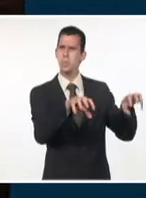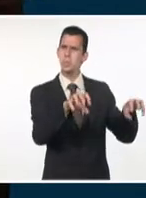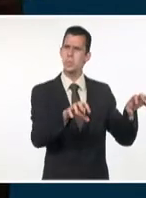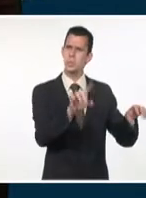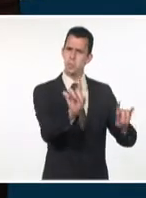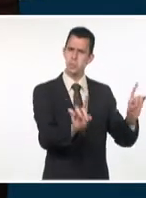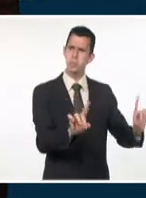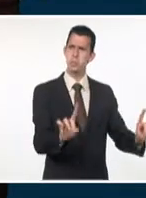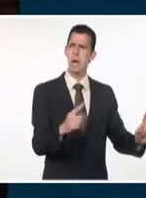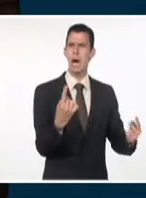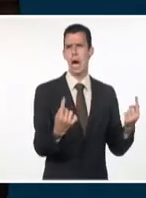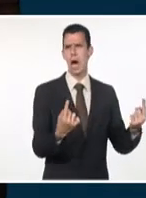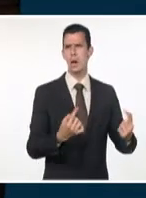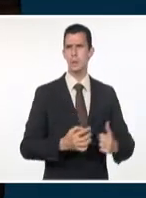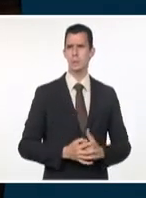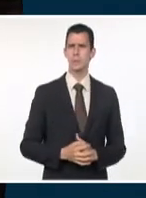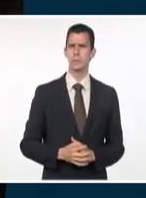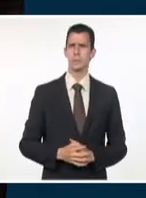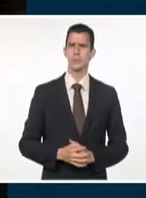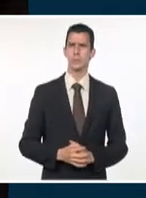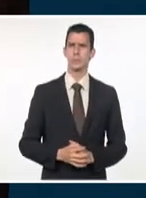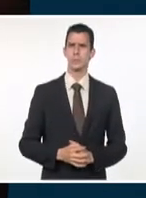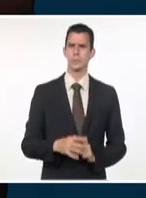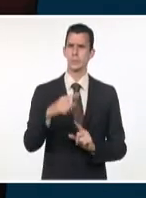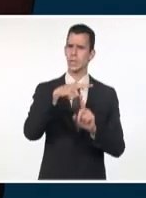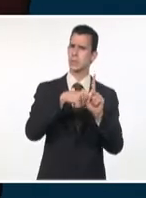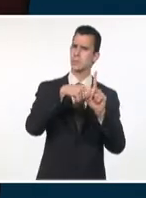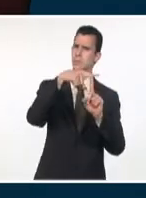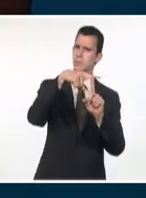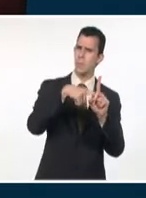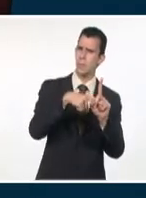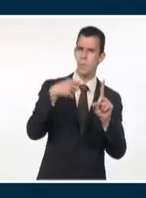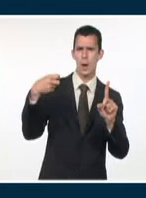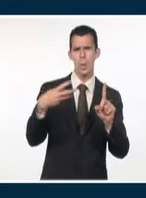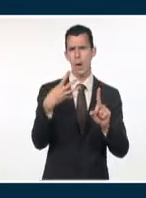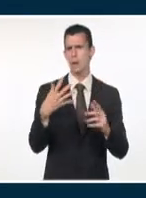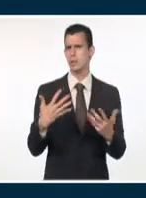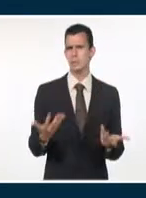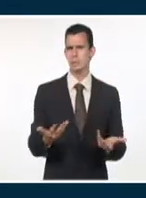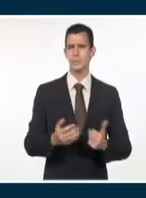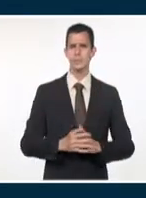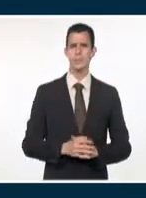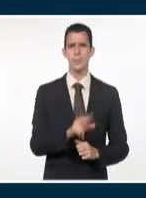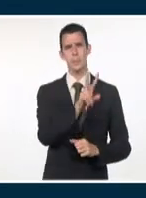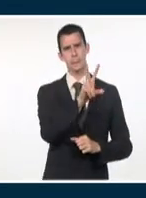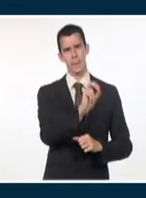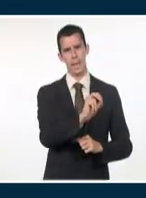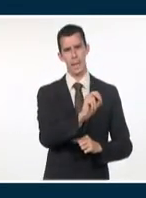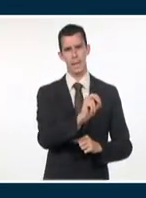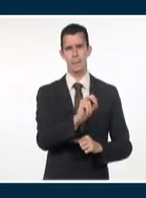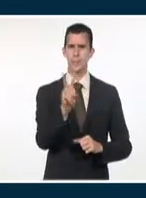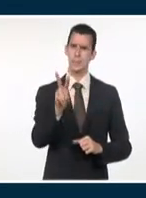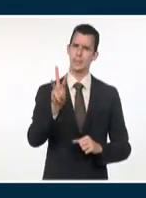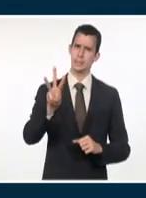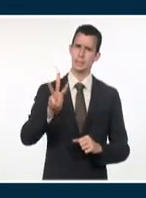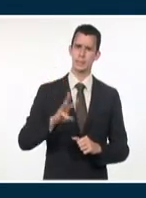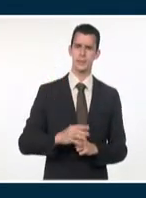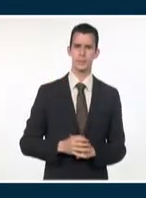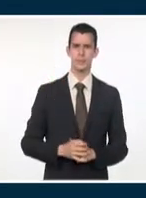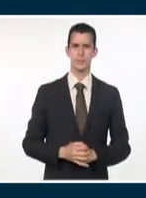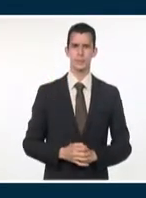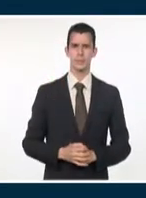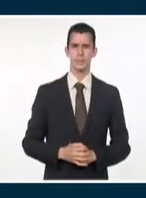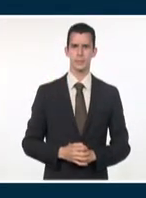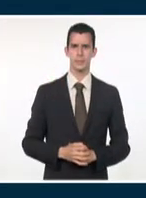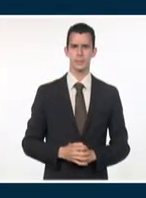tormentas eléctricas y en cuanto a las temperaturas mínimas en esta próxima madrugada estarán entre 20 y 23 grados celsios pueden ser